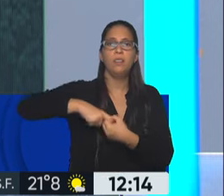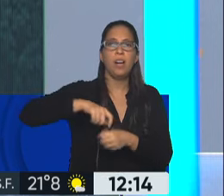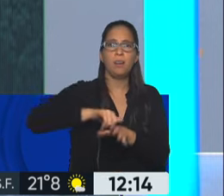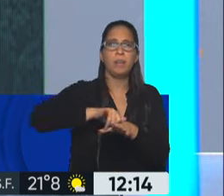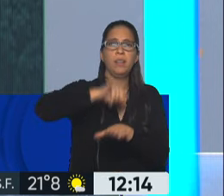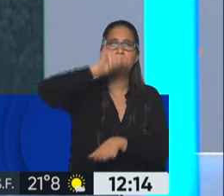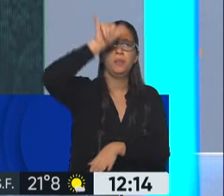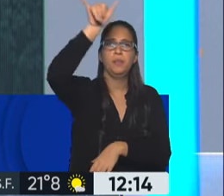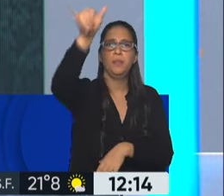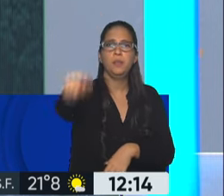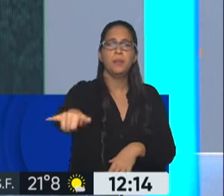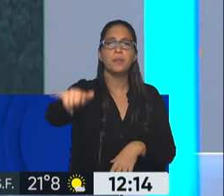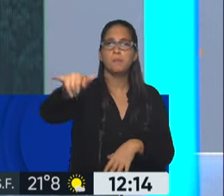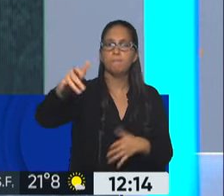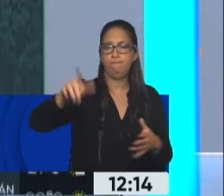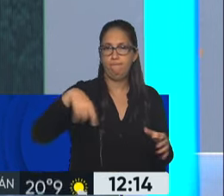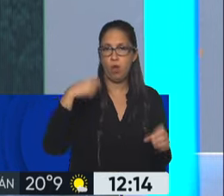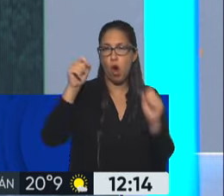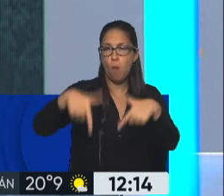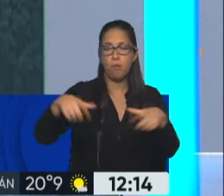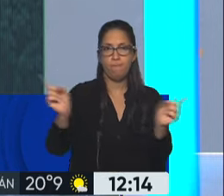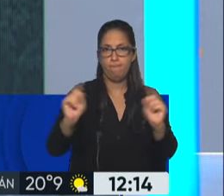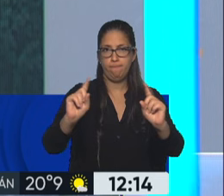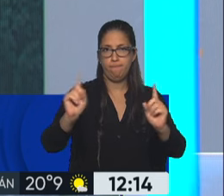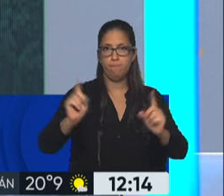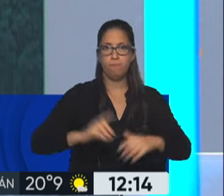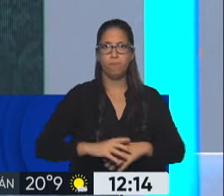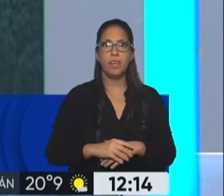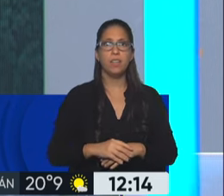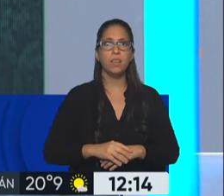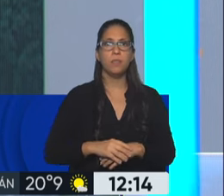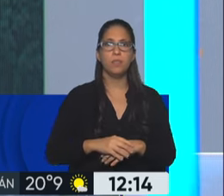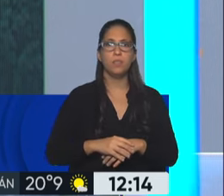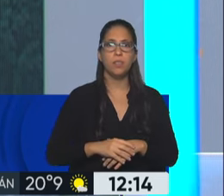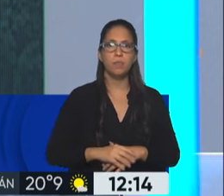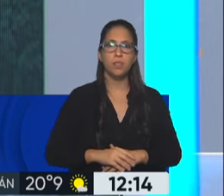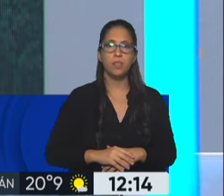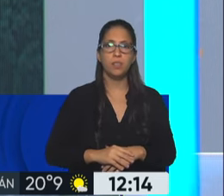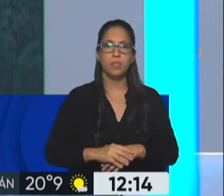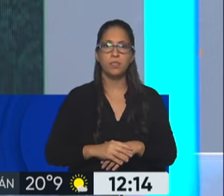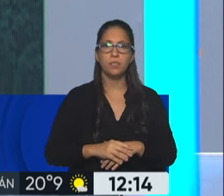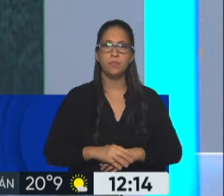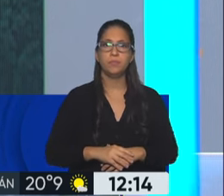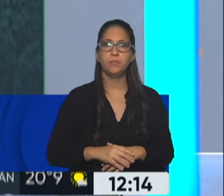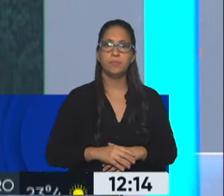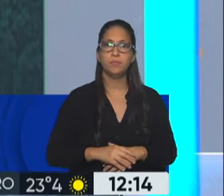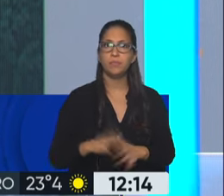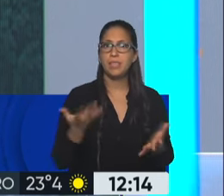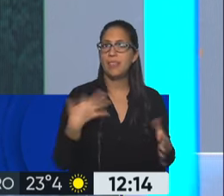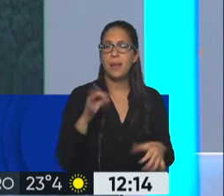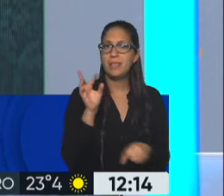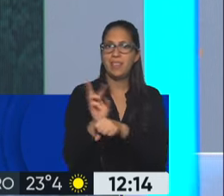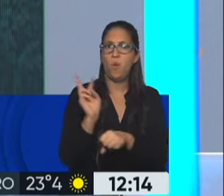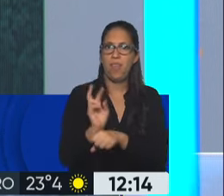dos dos caras digamos el el tema de la seguridad que que aumentar la seguridad para el para el presidente por otro lado